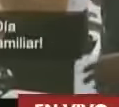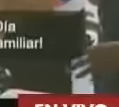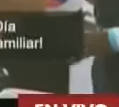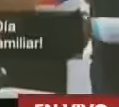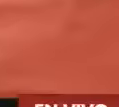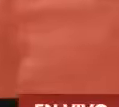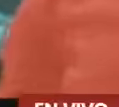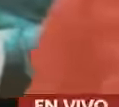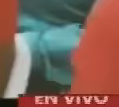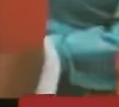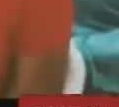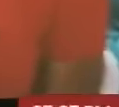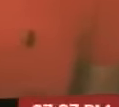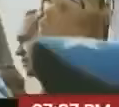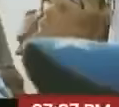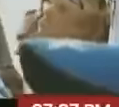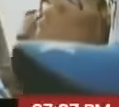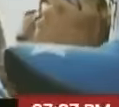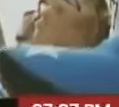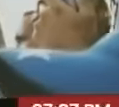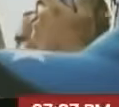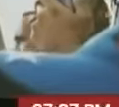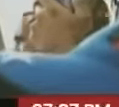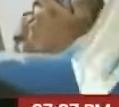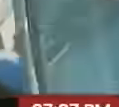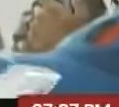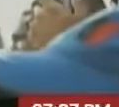unión familiar.